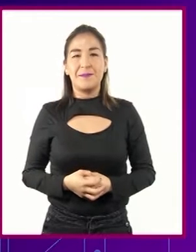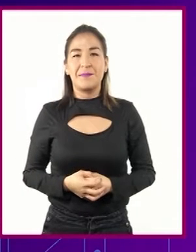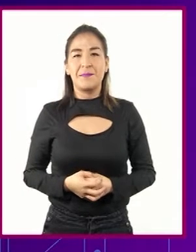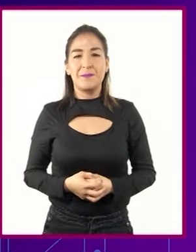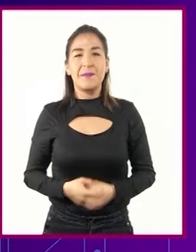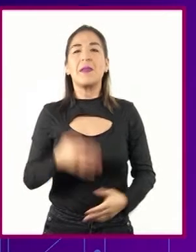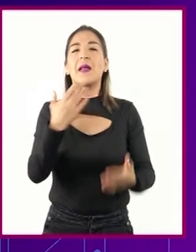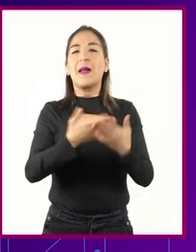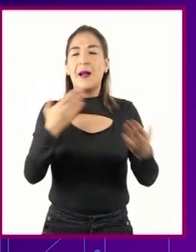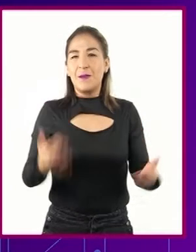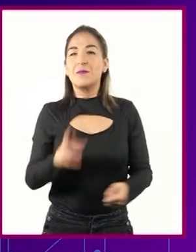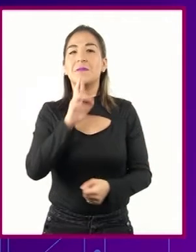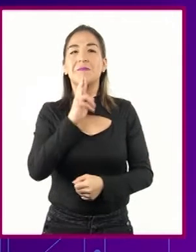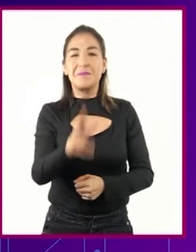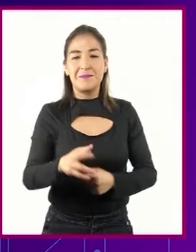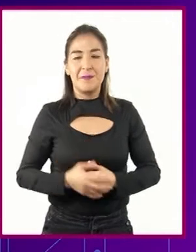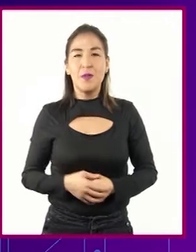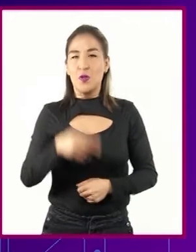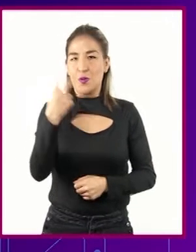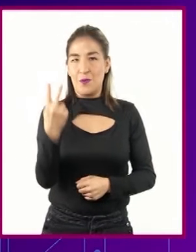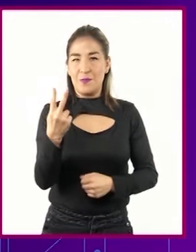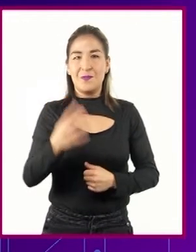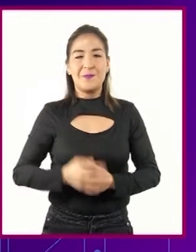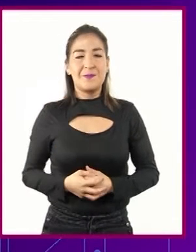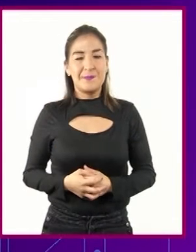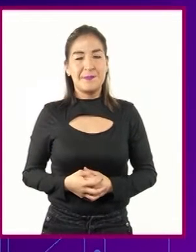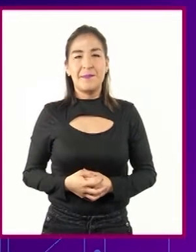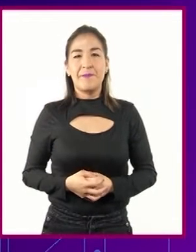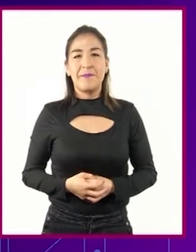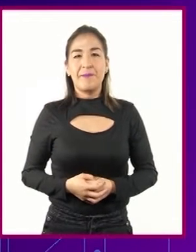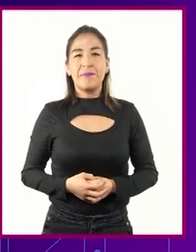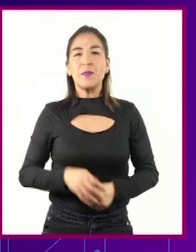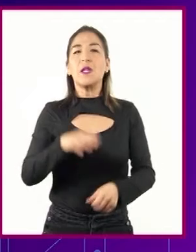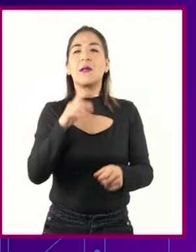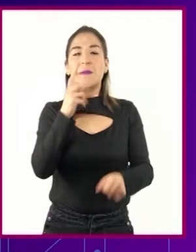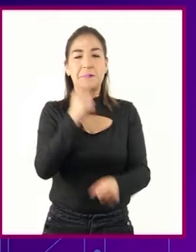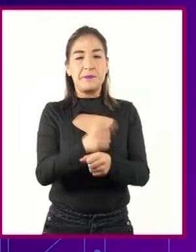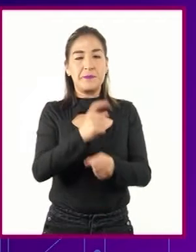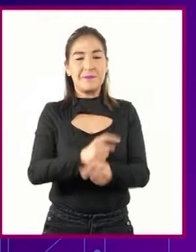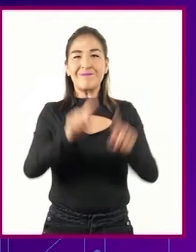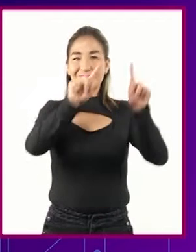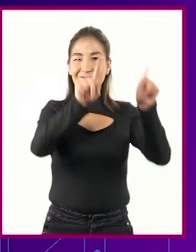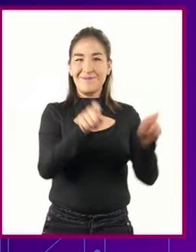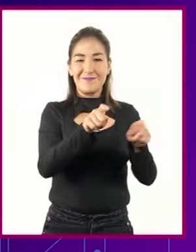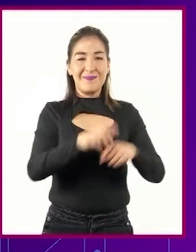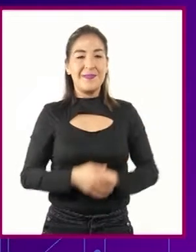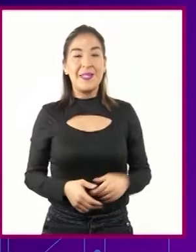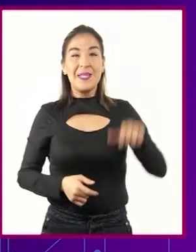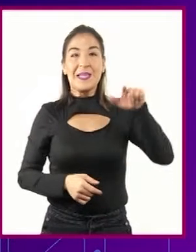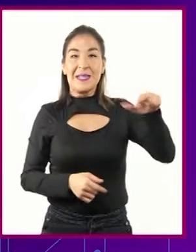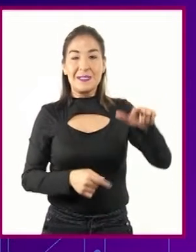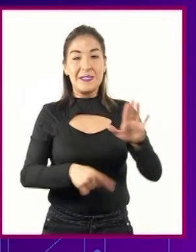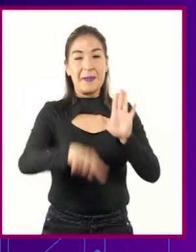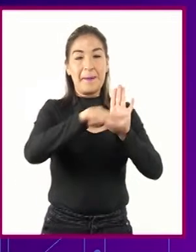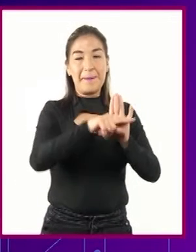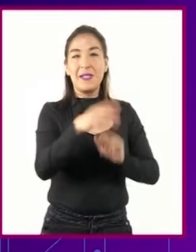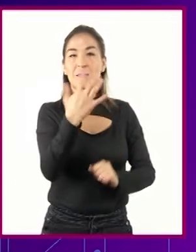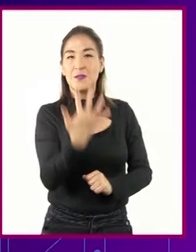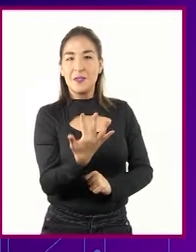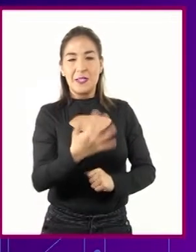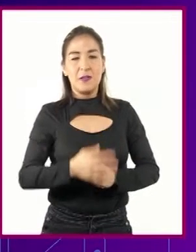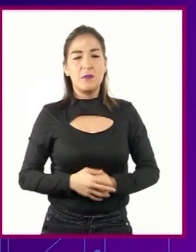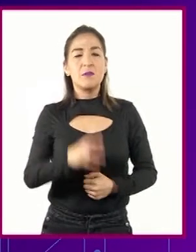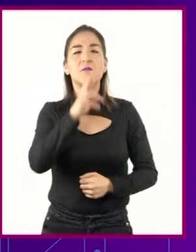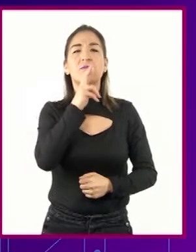Ahora resolveremos la operación 2. Comenzamos con la operación entre paréntesis 17 menos 5,